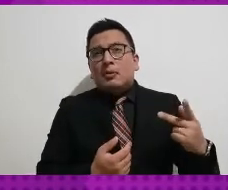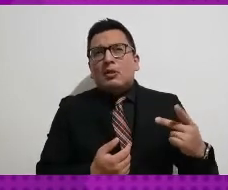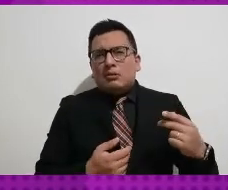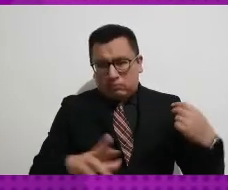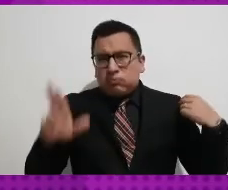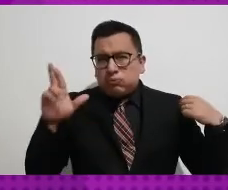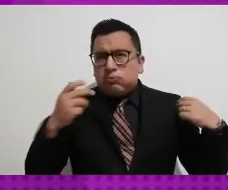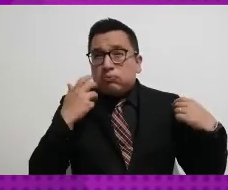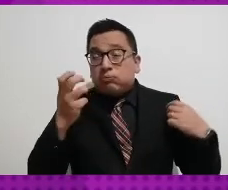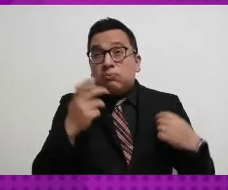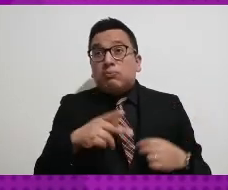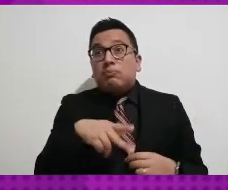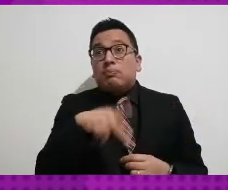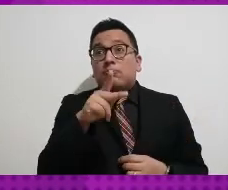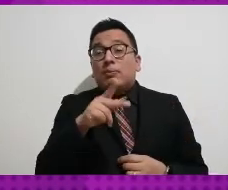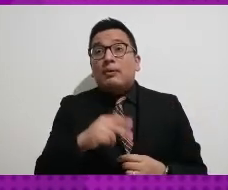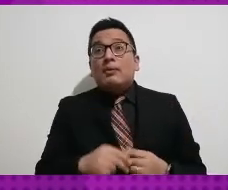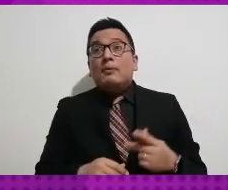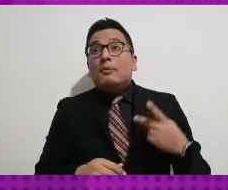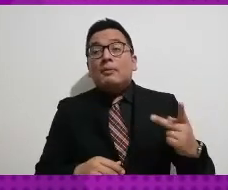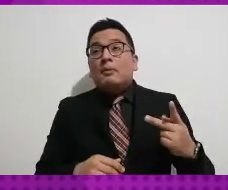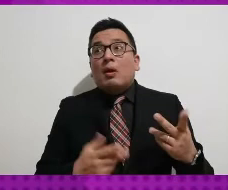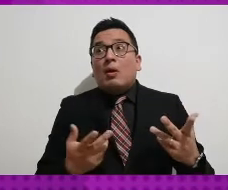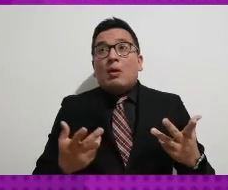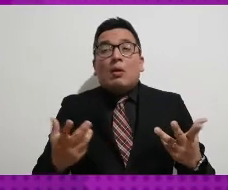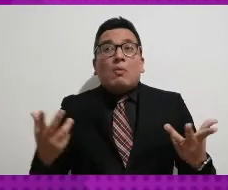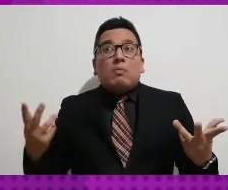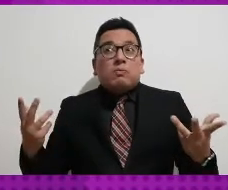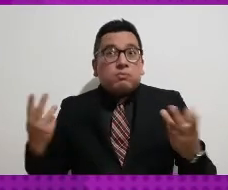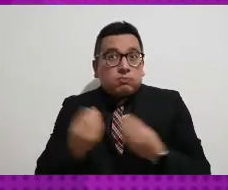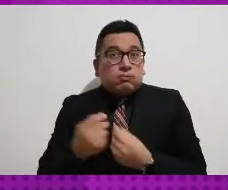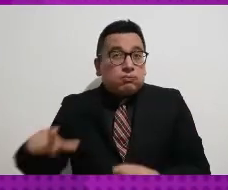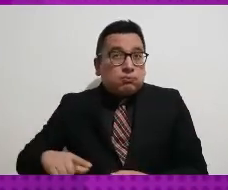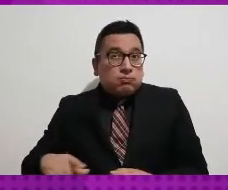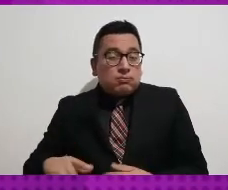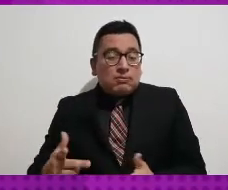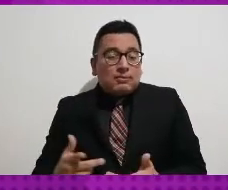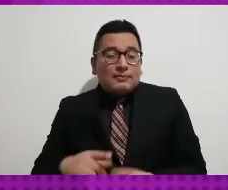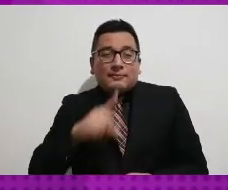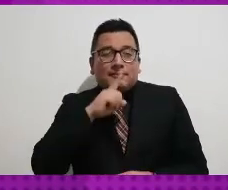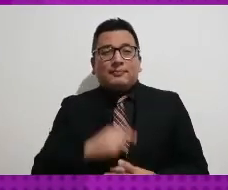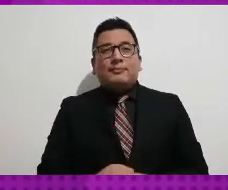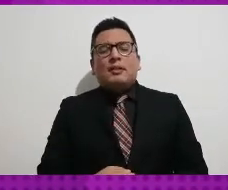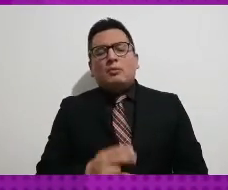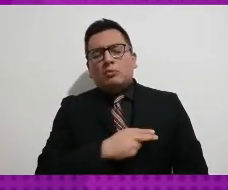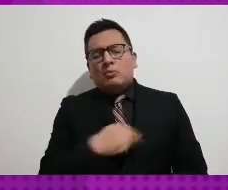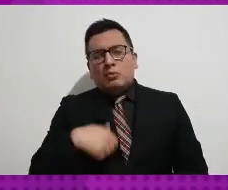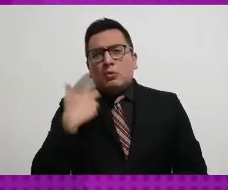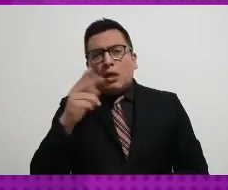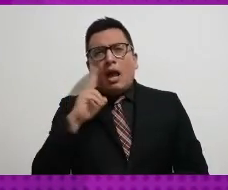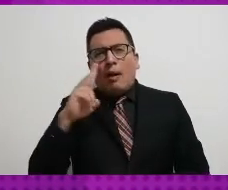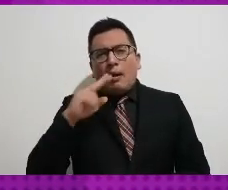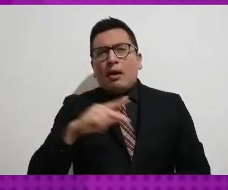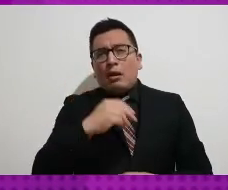mucha disposición, pero no forman parte de los ejercicios de gobierno abierto. Nosotros quisiéramos que esta posibilidad se